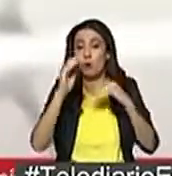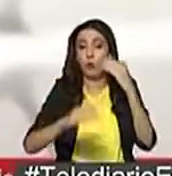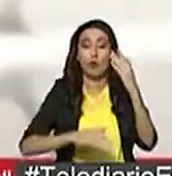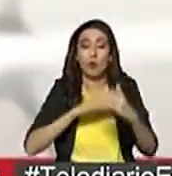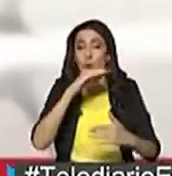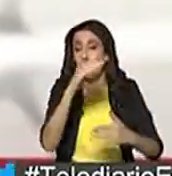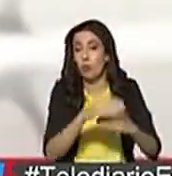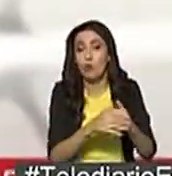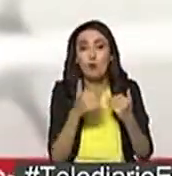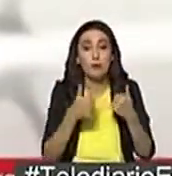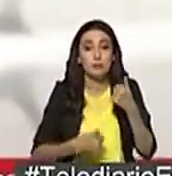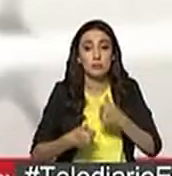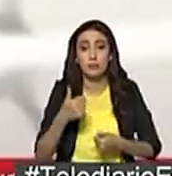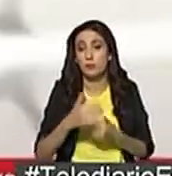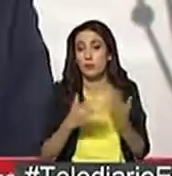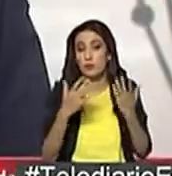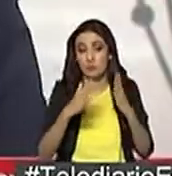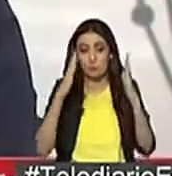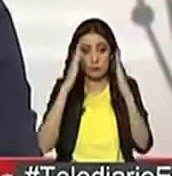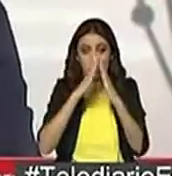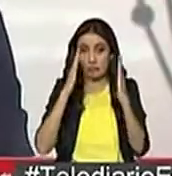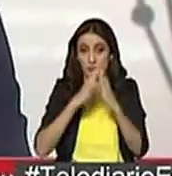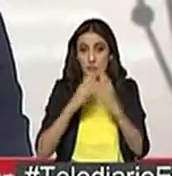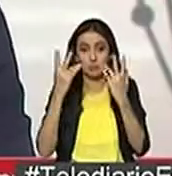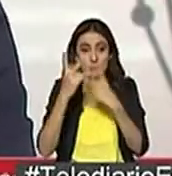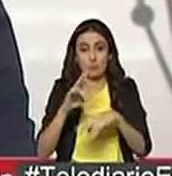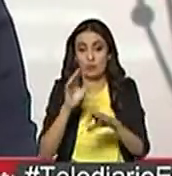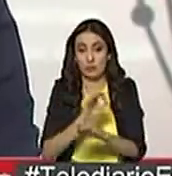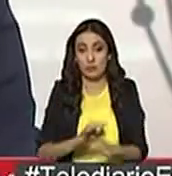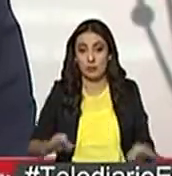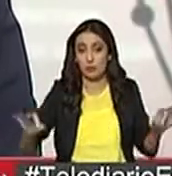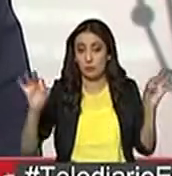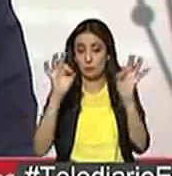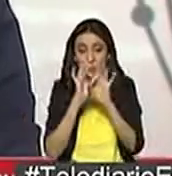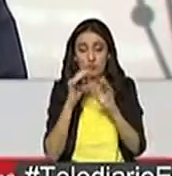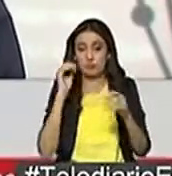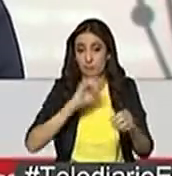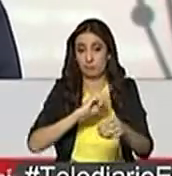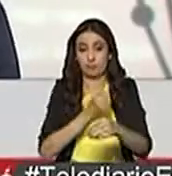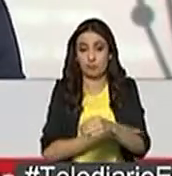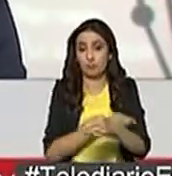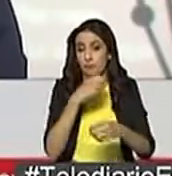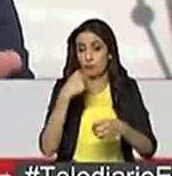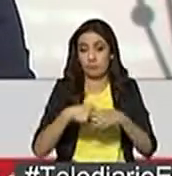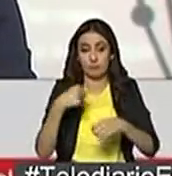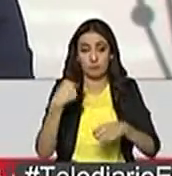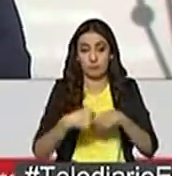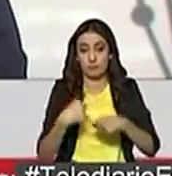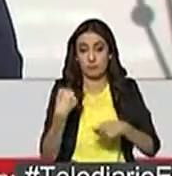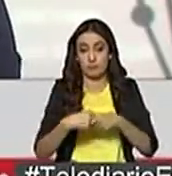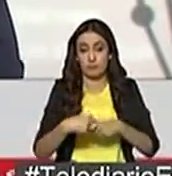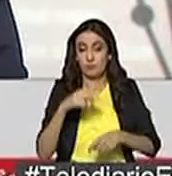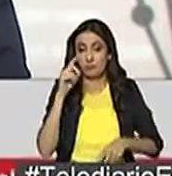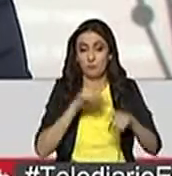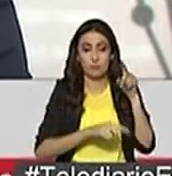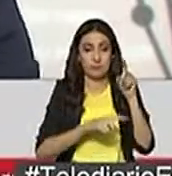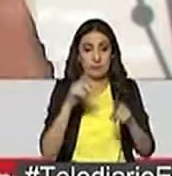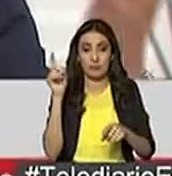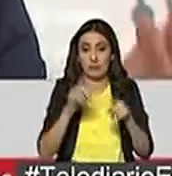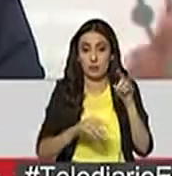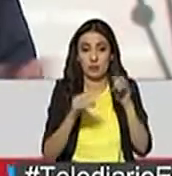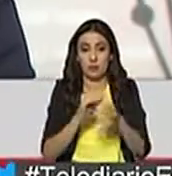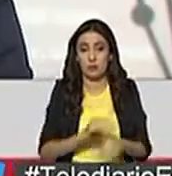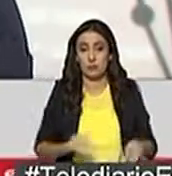también vuelva a ocurrir lo mismo? Yo hubiera sido partidario de esto, Fabricio, de tomar una decisión más drástica en la coyuntura porque el país no puede esperar. Mira, el tema de subsidios se cayó,